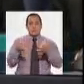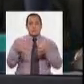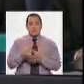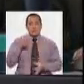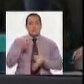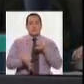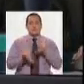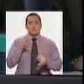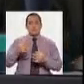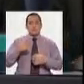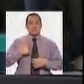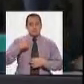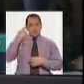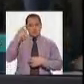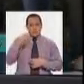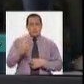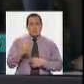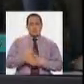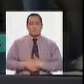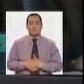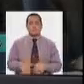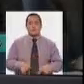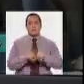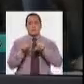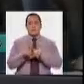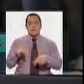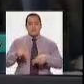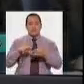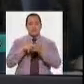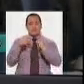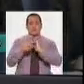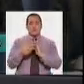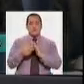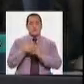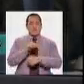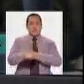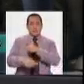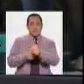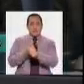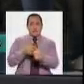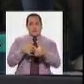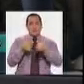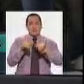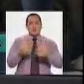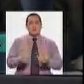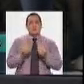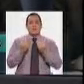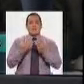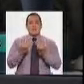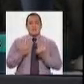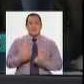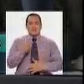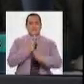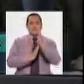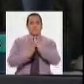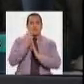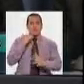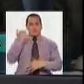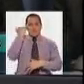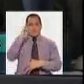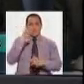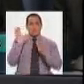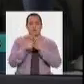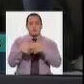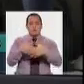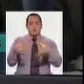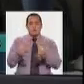Judicial. Yo creo más bien que esto se trata de una maniobra para tratar de vender la falsa idea de que